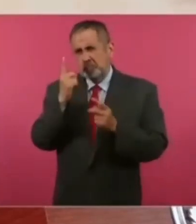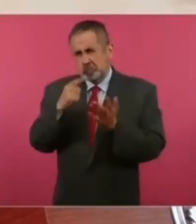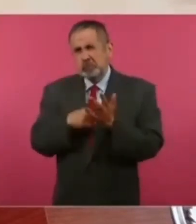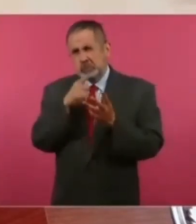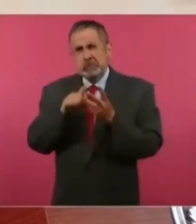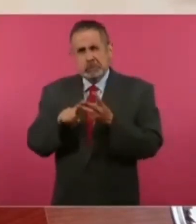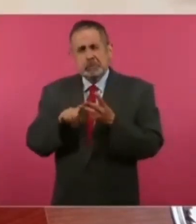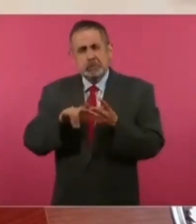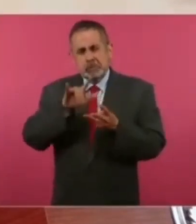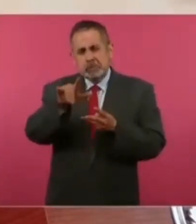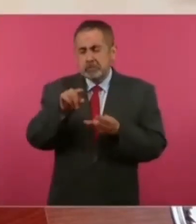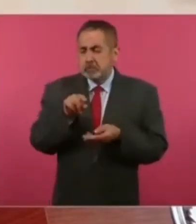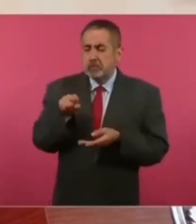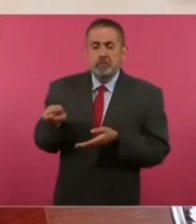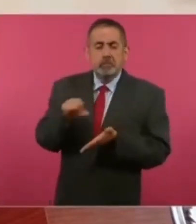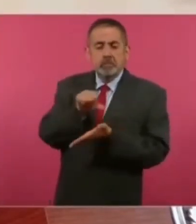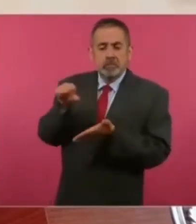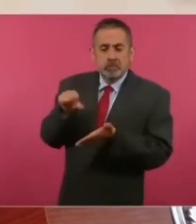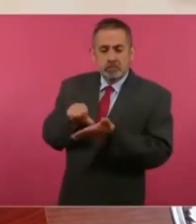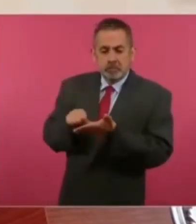Estuve en Centroamérica